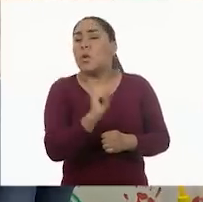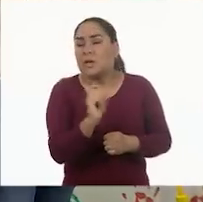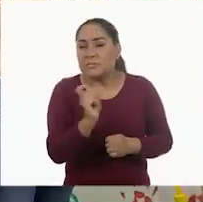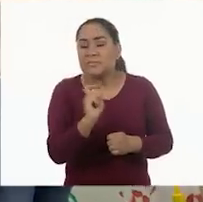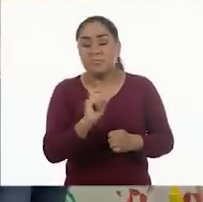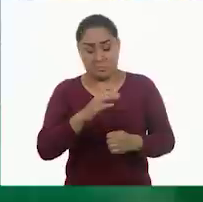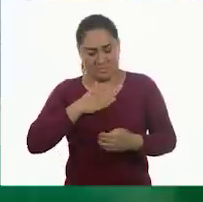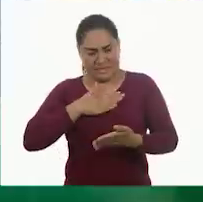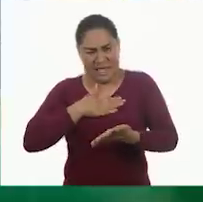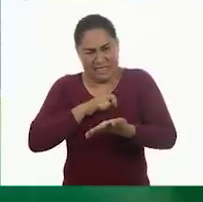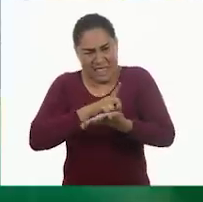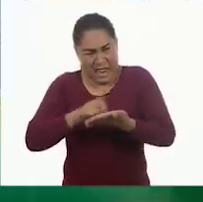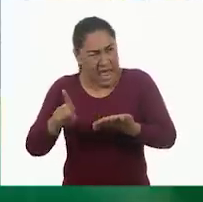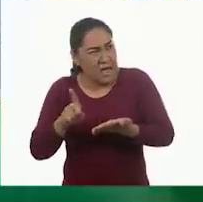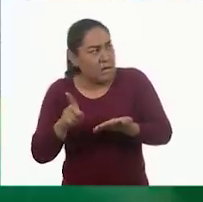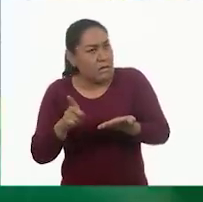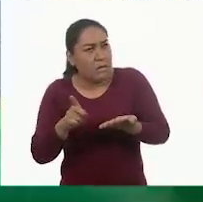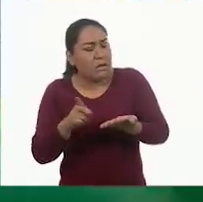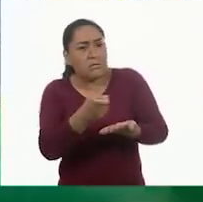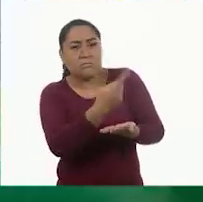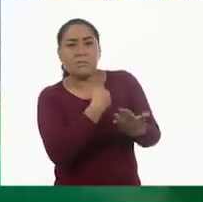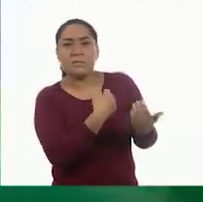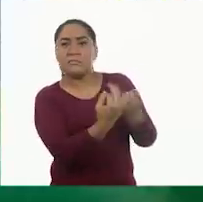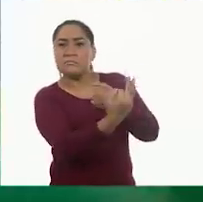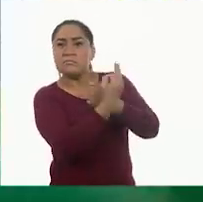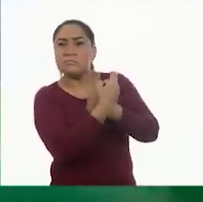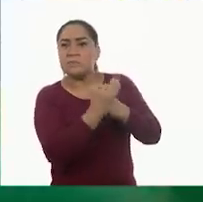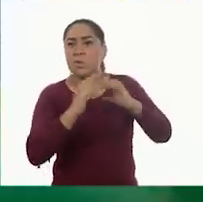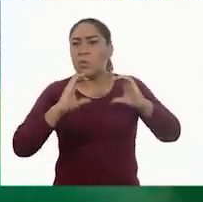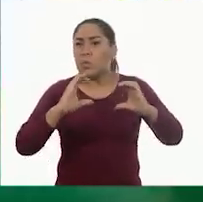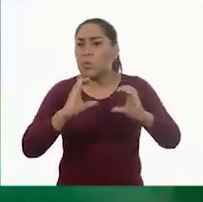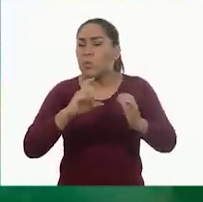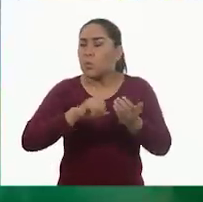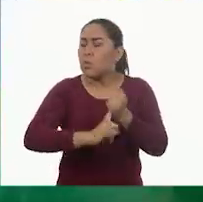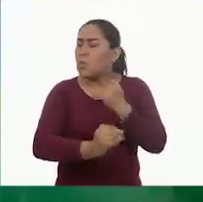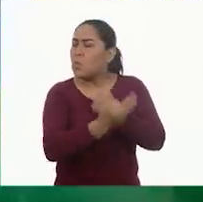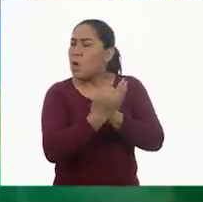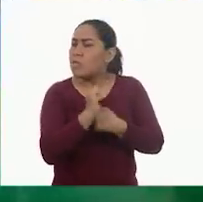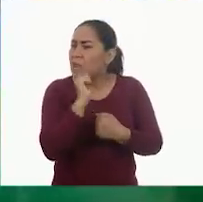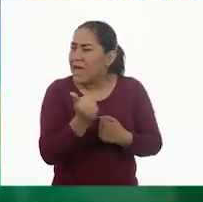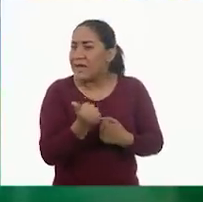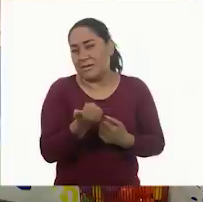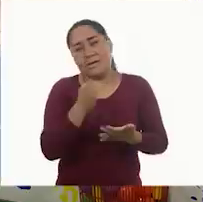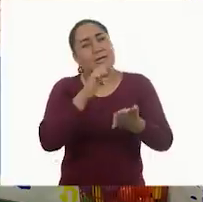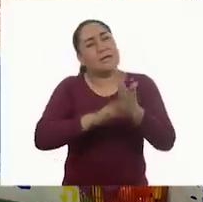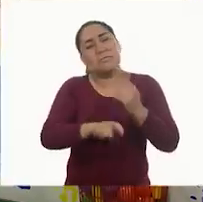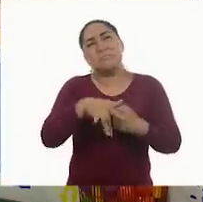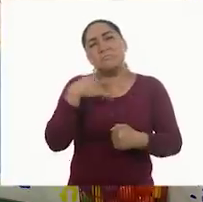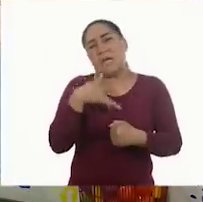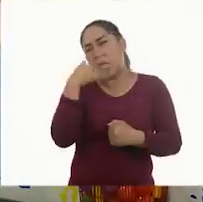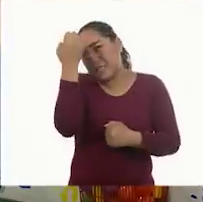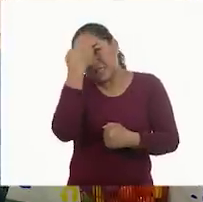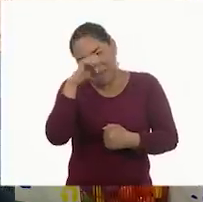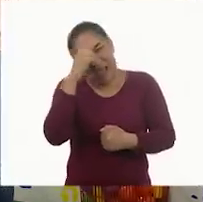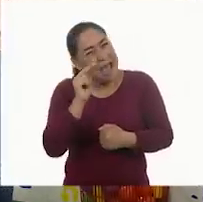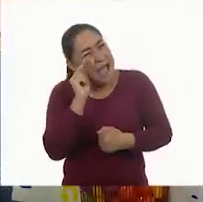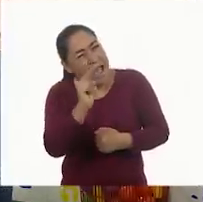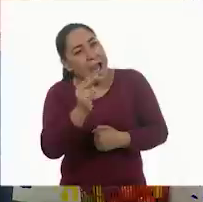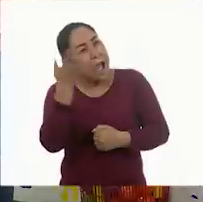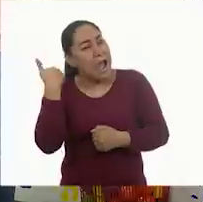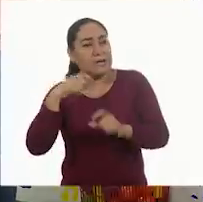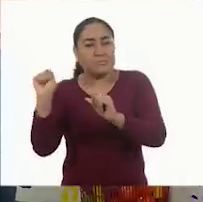mi derecho no está siendo cuidado? Tal vez podamos recordar alguna experiencia, ¿no?, de algunos otros programas en los